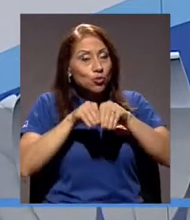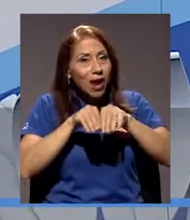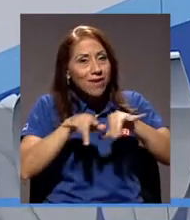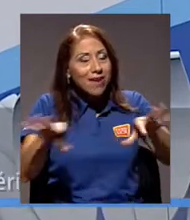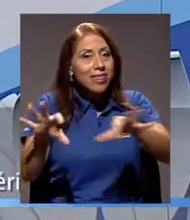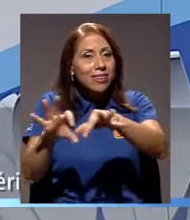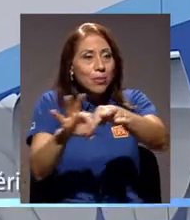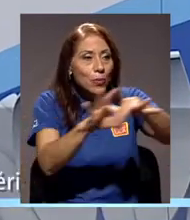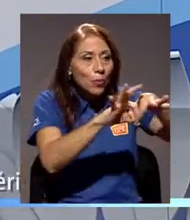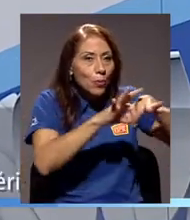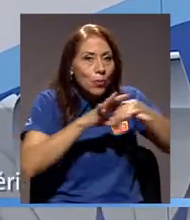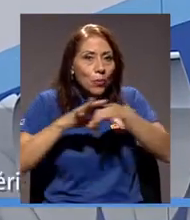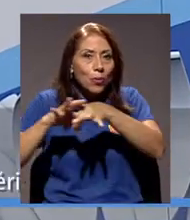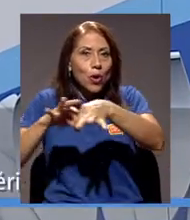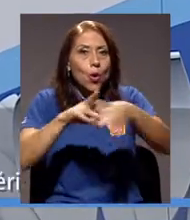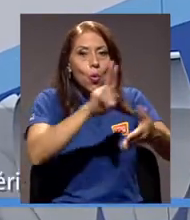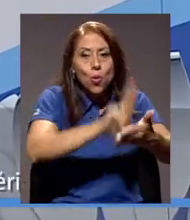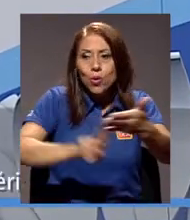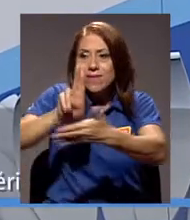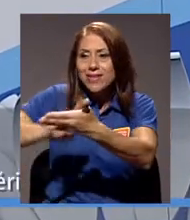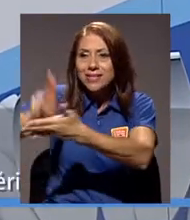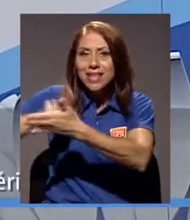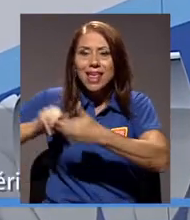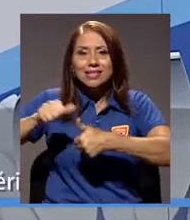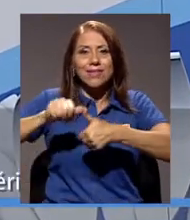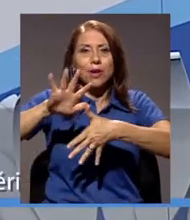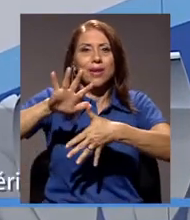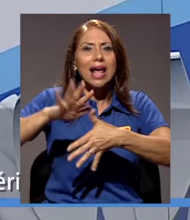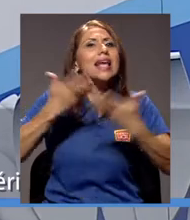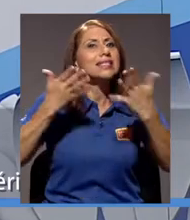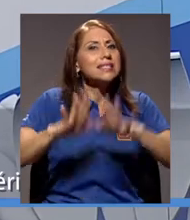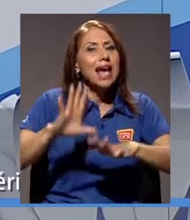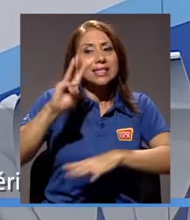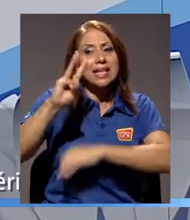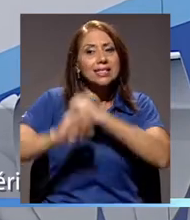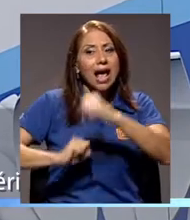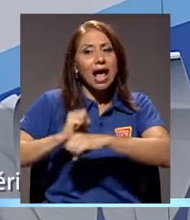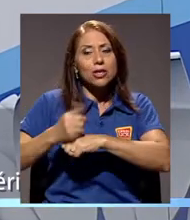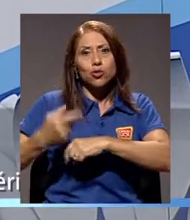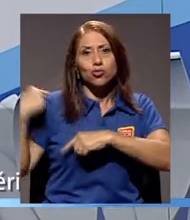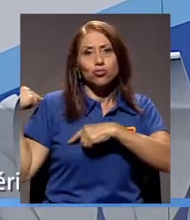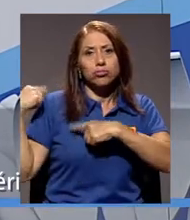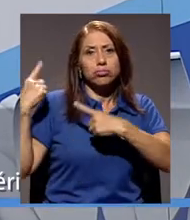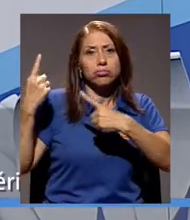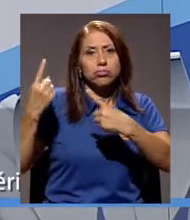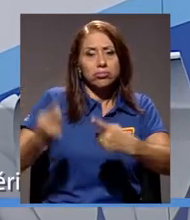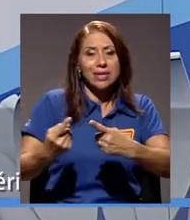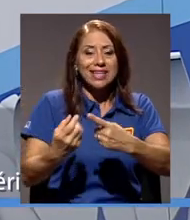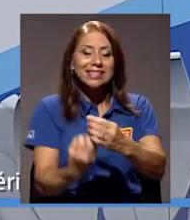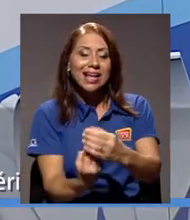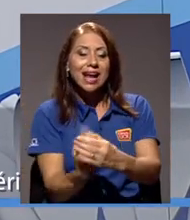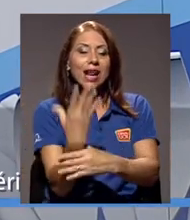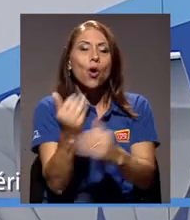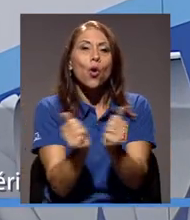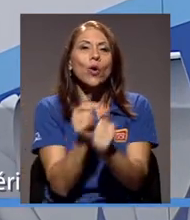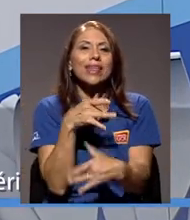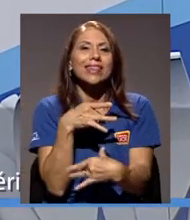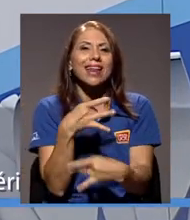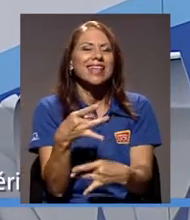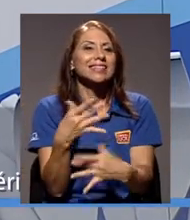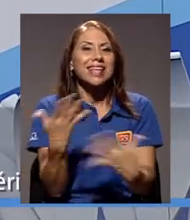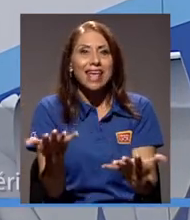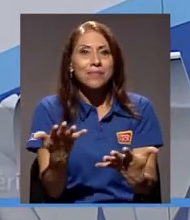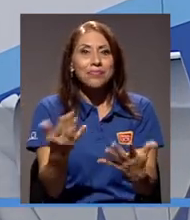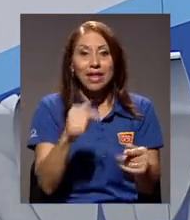de universidades que se construyó hace ya seis años y que se creó con el interés de poner en